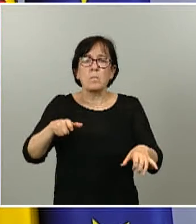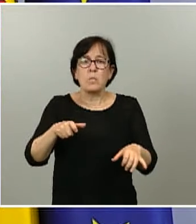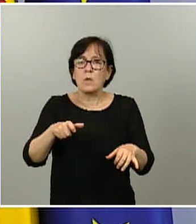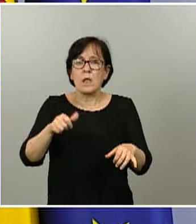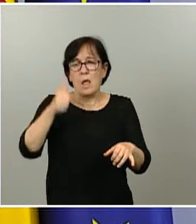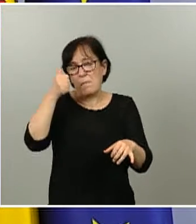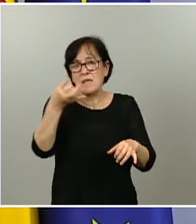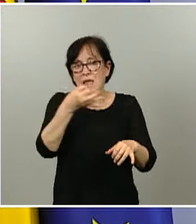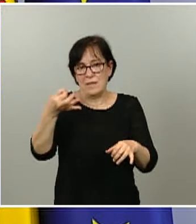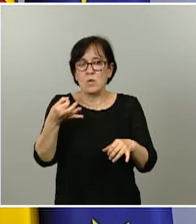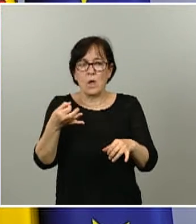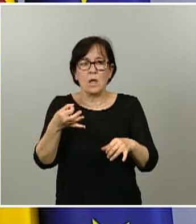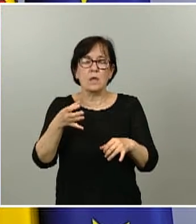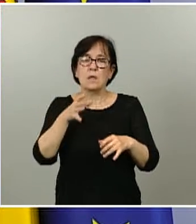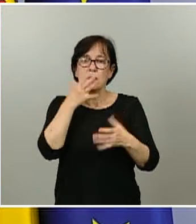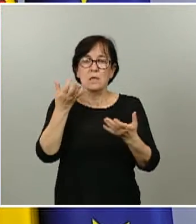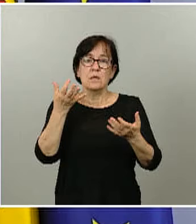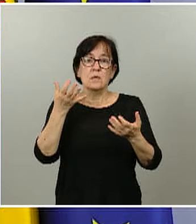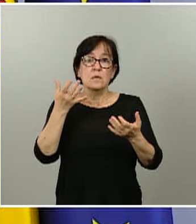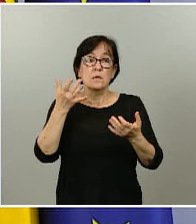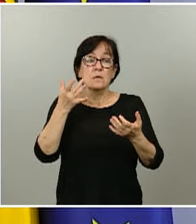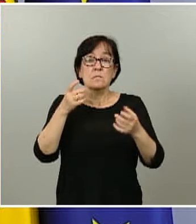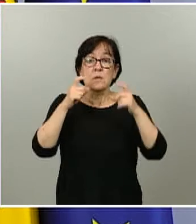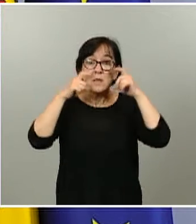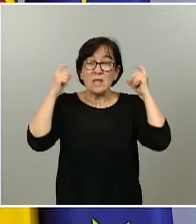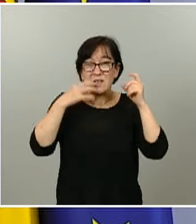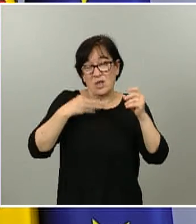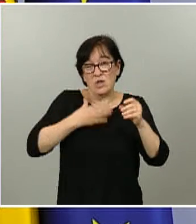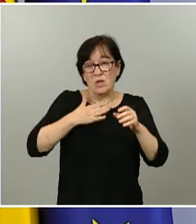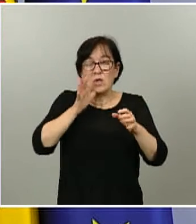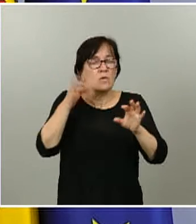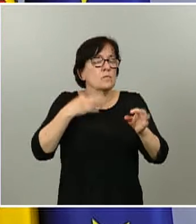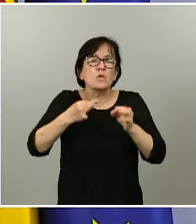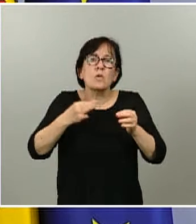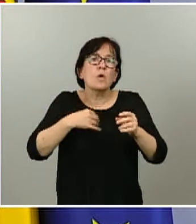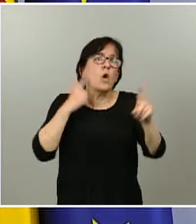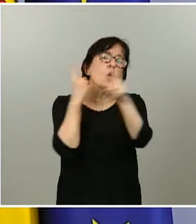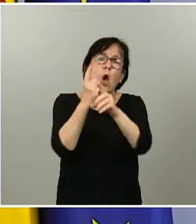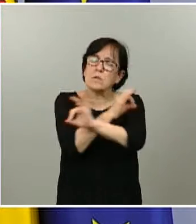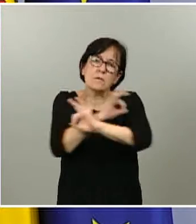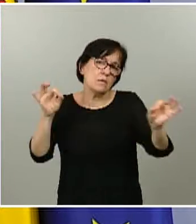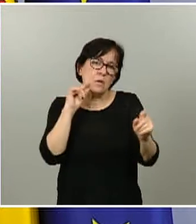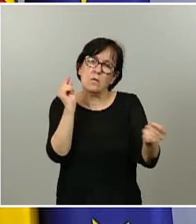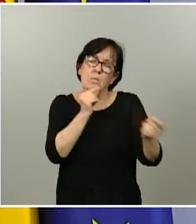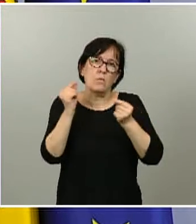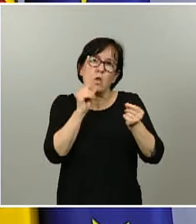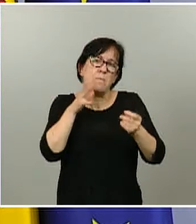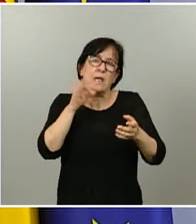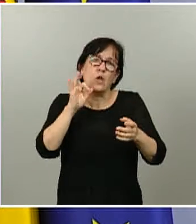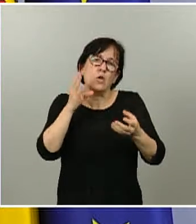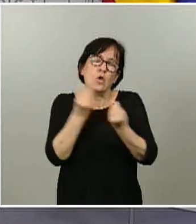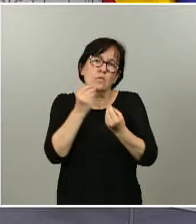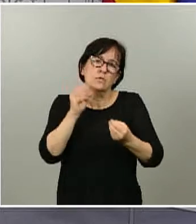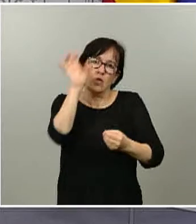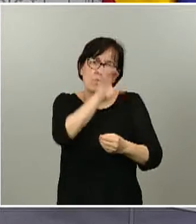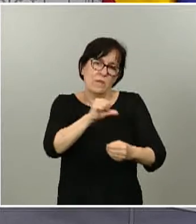las quirúrgicas o las higiénicas, y a partir de ello ya sabe que no entro en ningún tipo de reproche ni de polémica con ninguna comunidad autónoma.